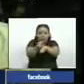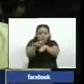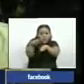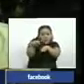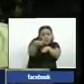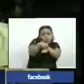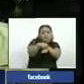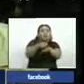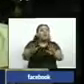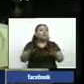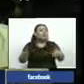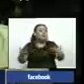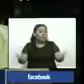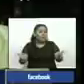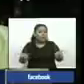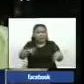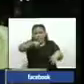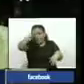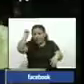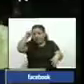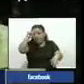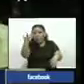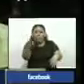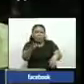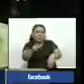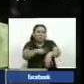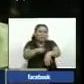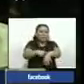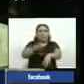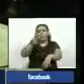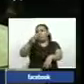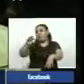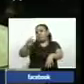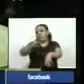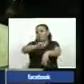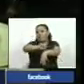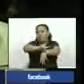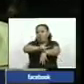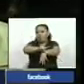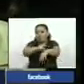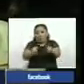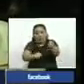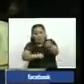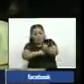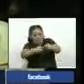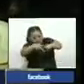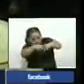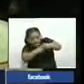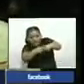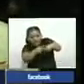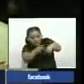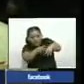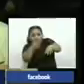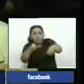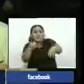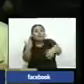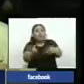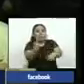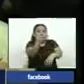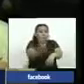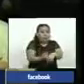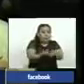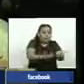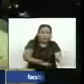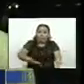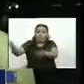del vehículo. Se ha trabajado alrededor de 20 minutos con equipo hidráulico para la liberación de esta persona, quien fue llevada al hospital